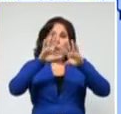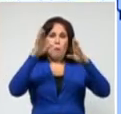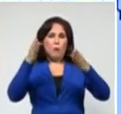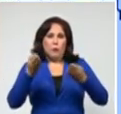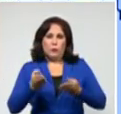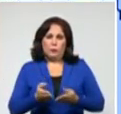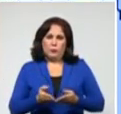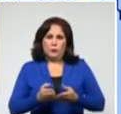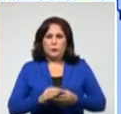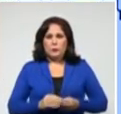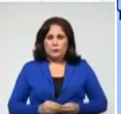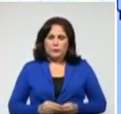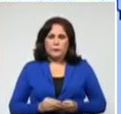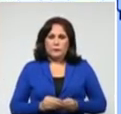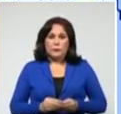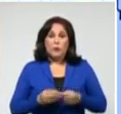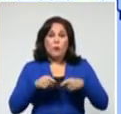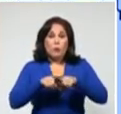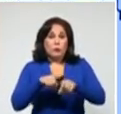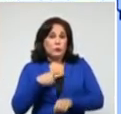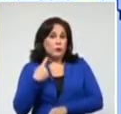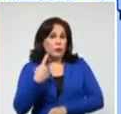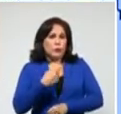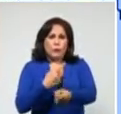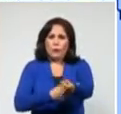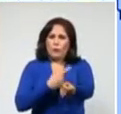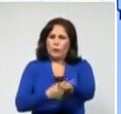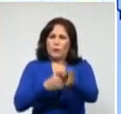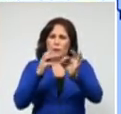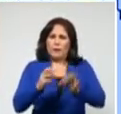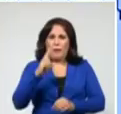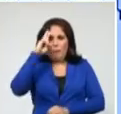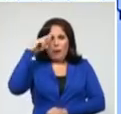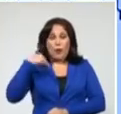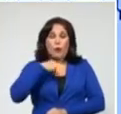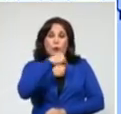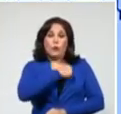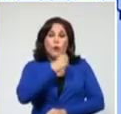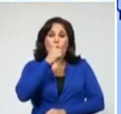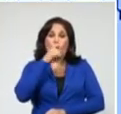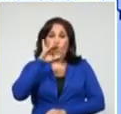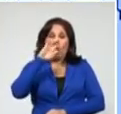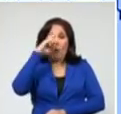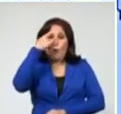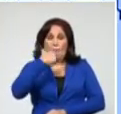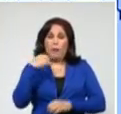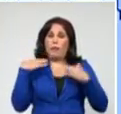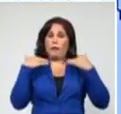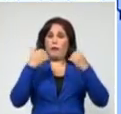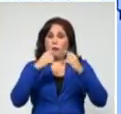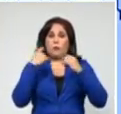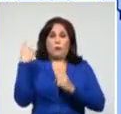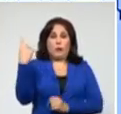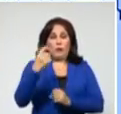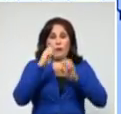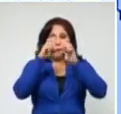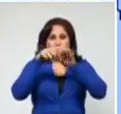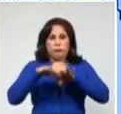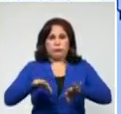la COVID-19. Nos acompaña, como ya es habitual, el doctor Francisco Durán García, director nacional de Epidemiología del